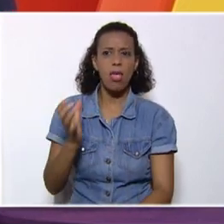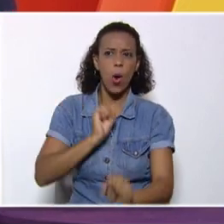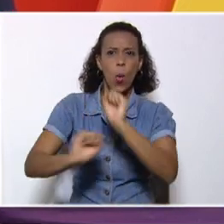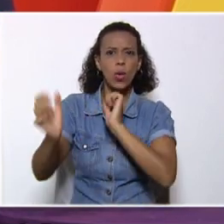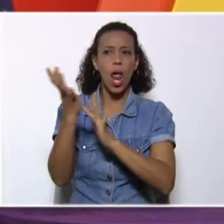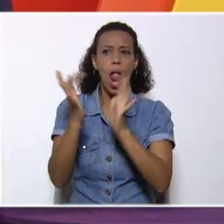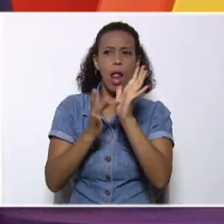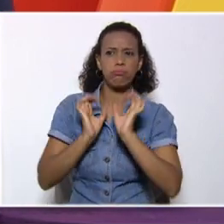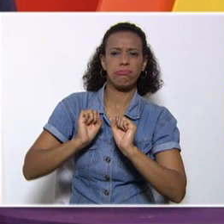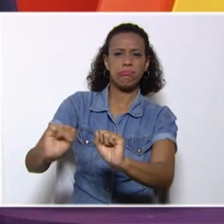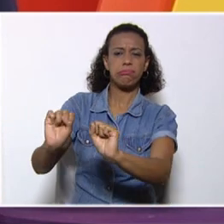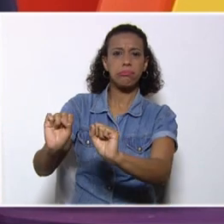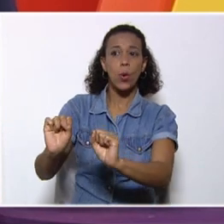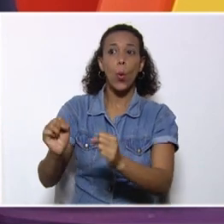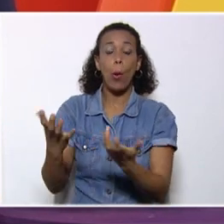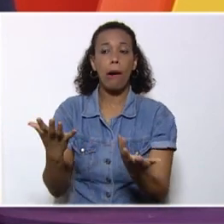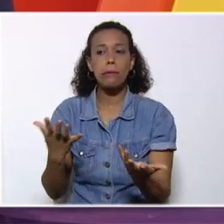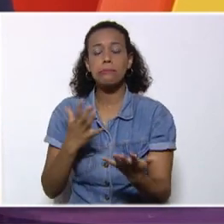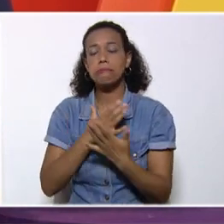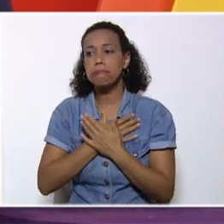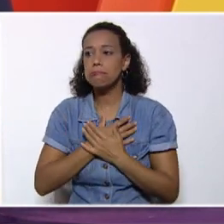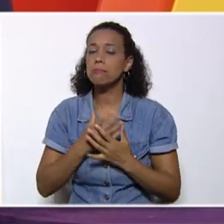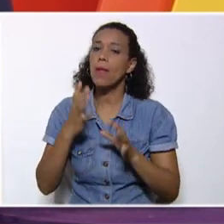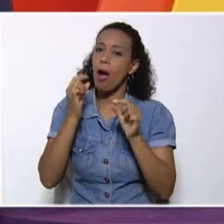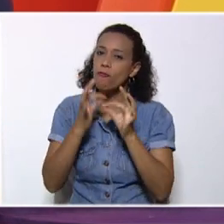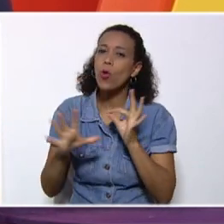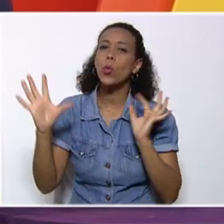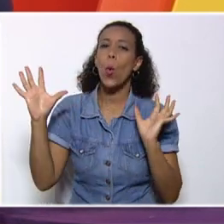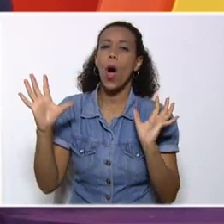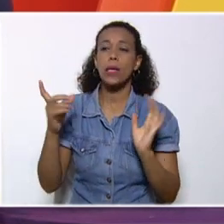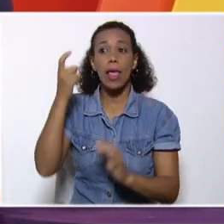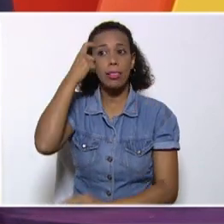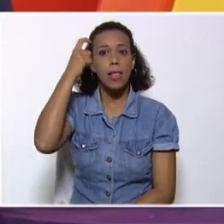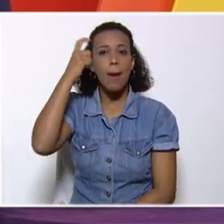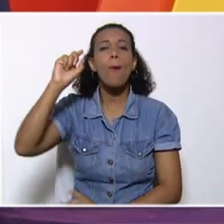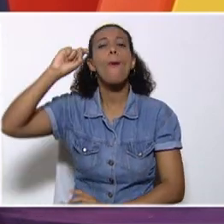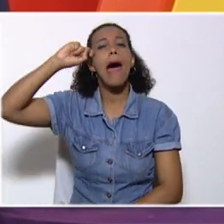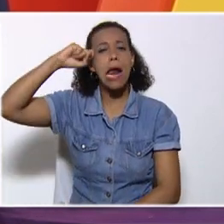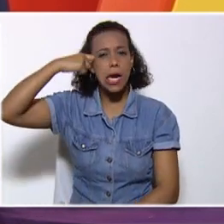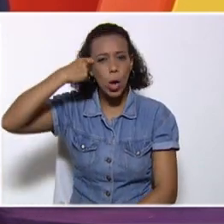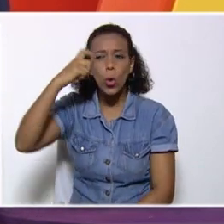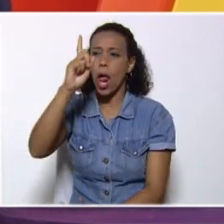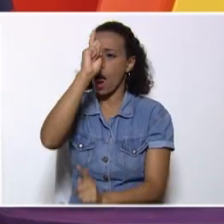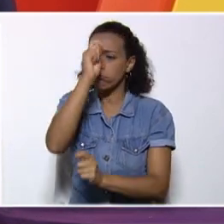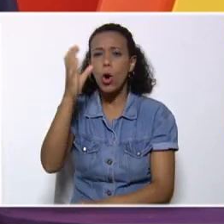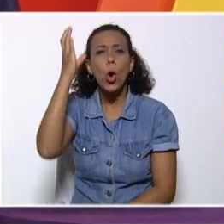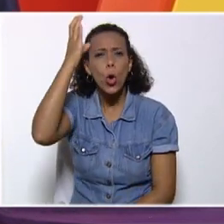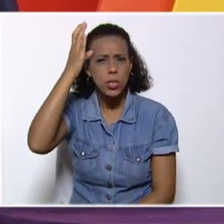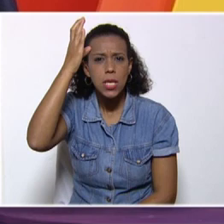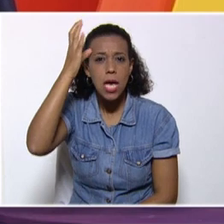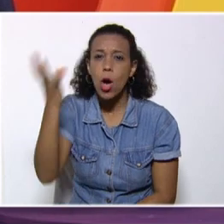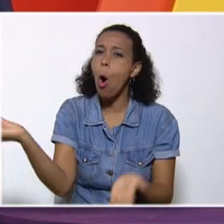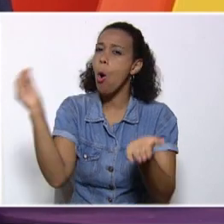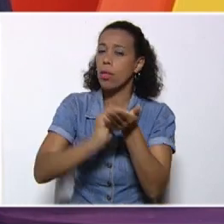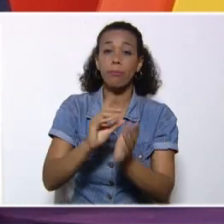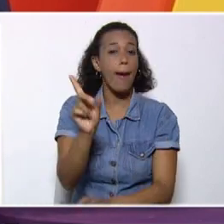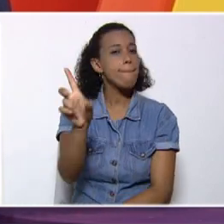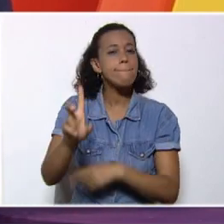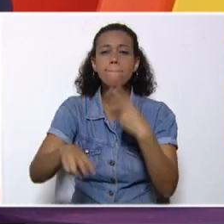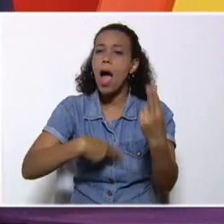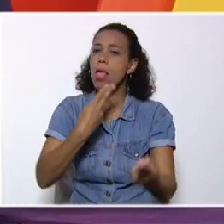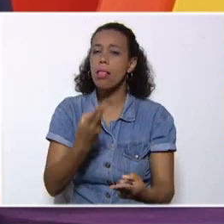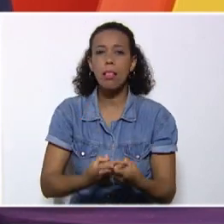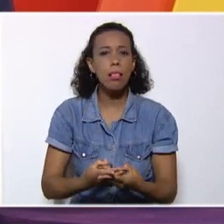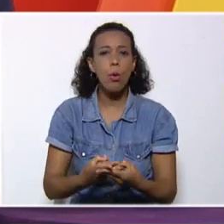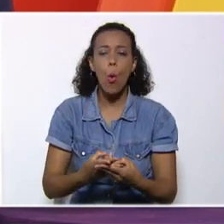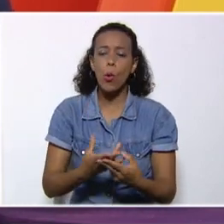el nazismo, de lo que era en su momento. Afortunadamente, con fechas como estas, nosotros mantenemos la conciencia para que no se repitan estos